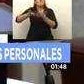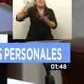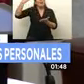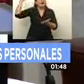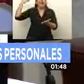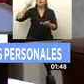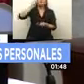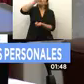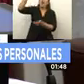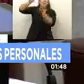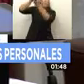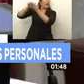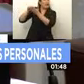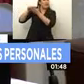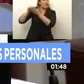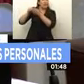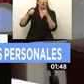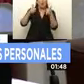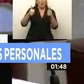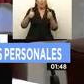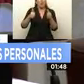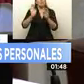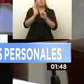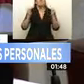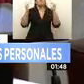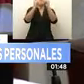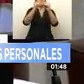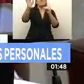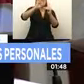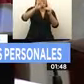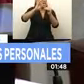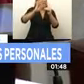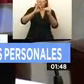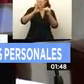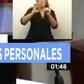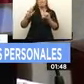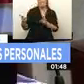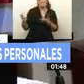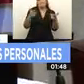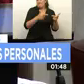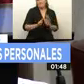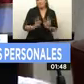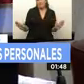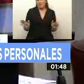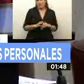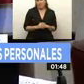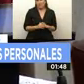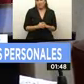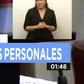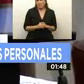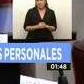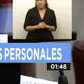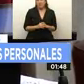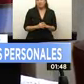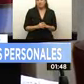exitosa en materia de aplicar el famoso déficit cero